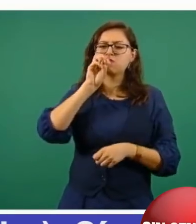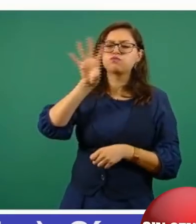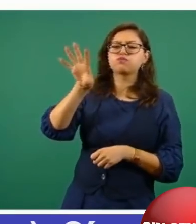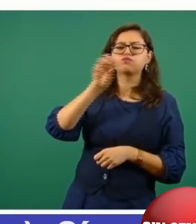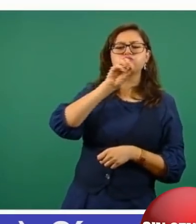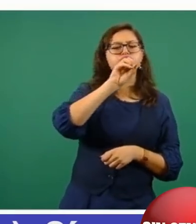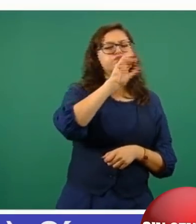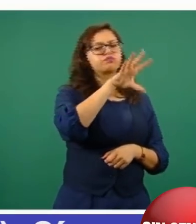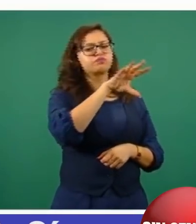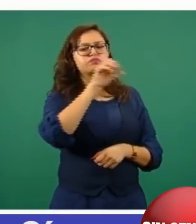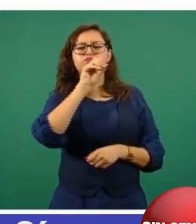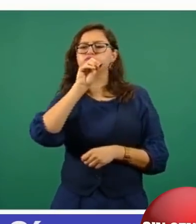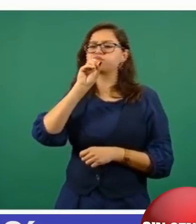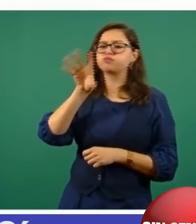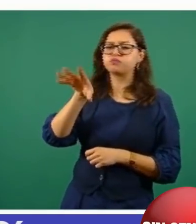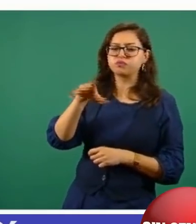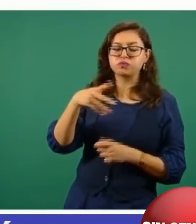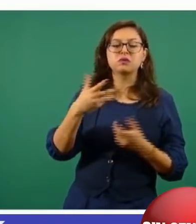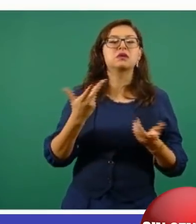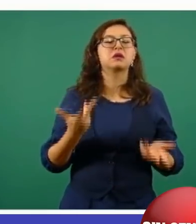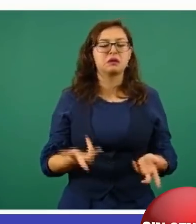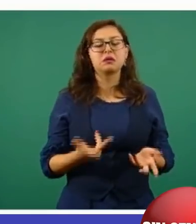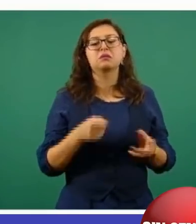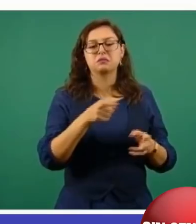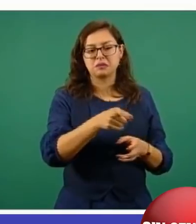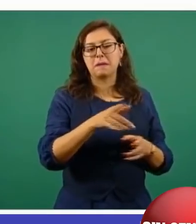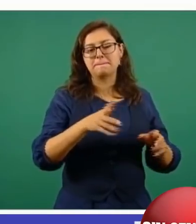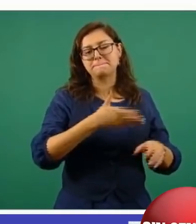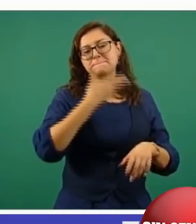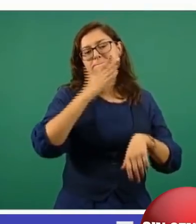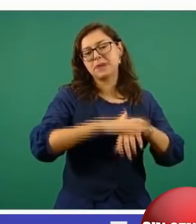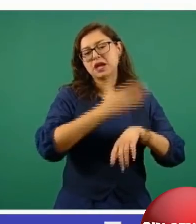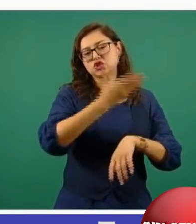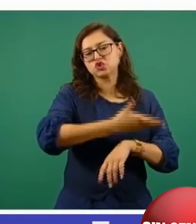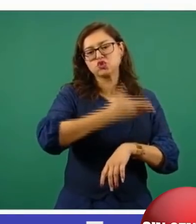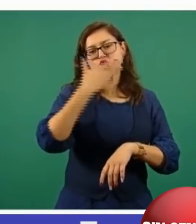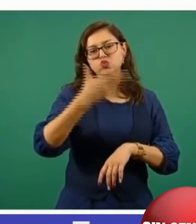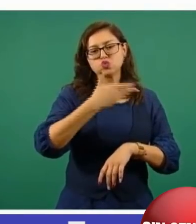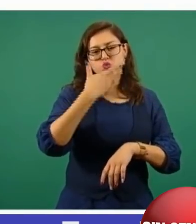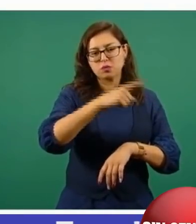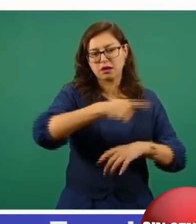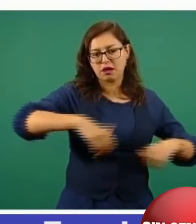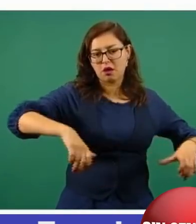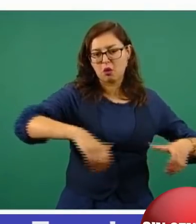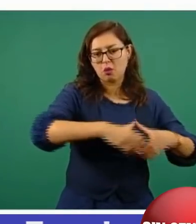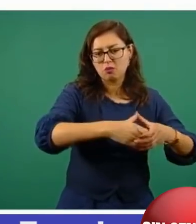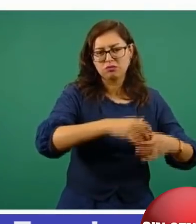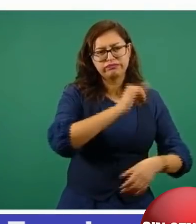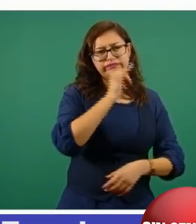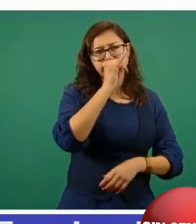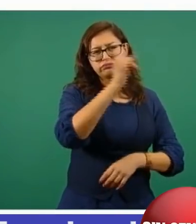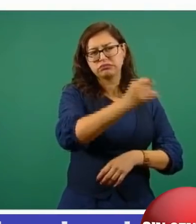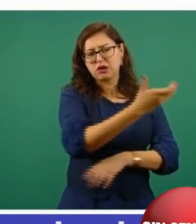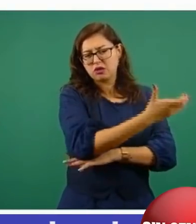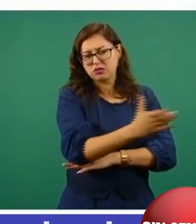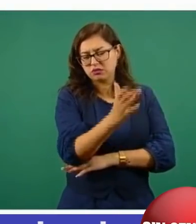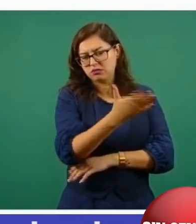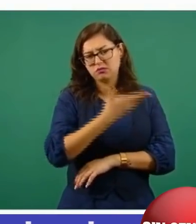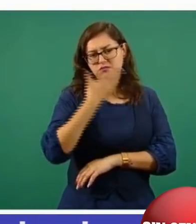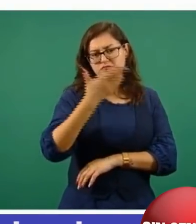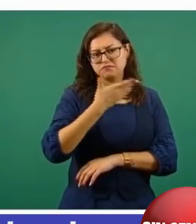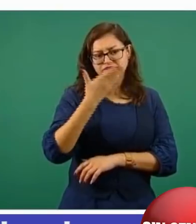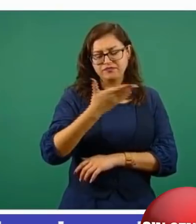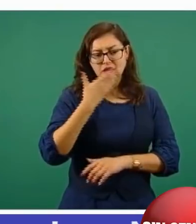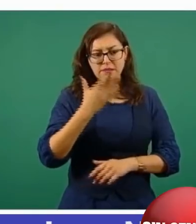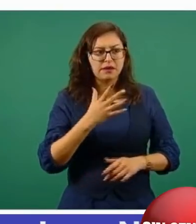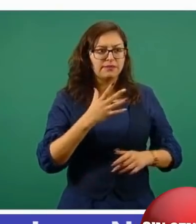funcionar también en zonas urbanas, pero en general la gente está más acostumbrada a este sistema en las zonas rurales. Y también se